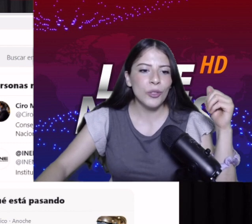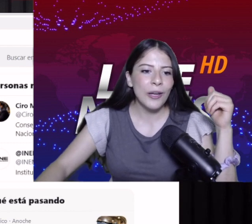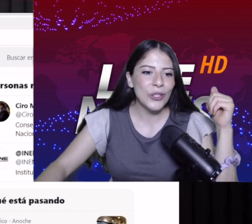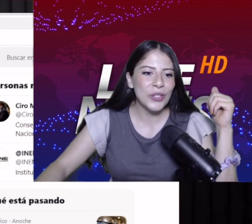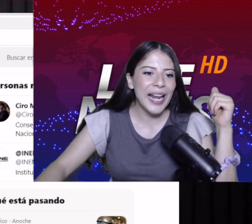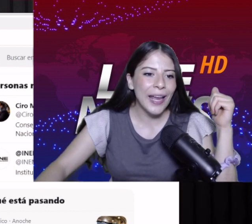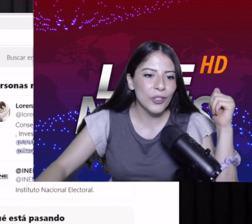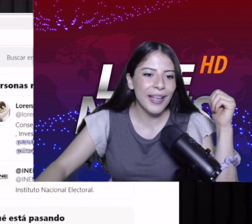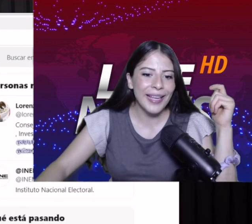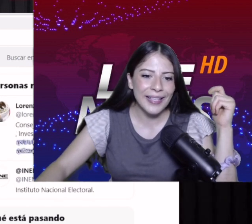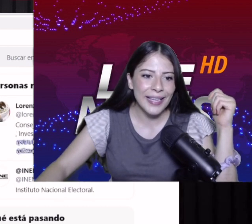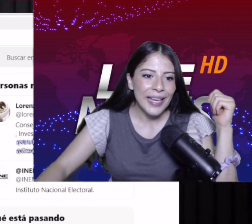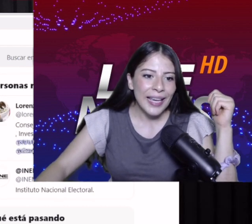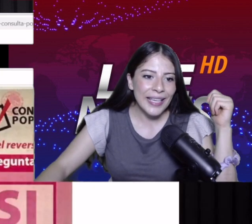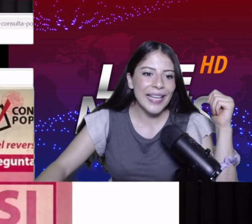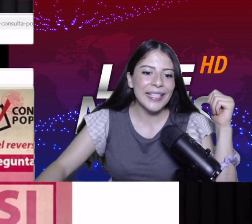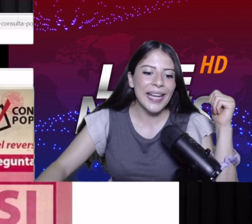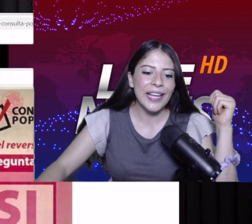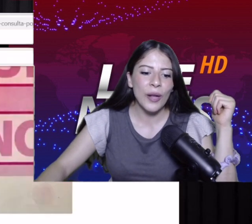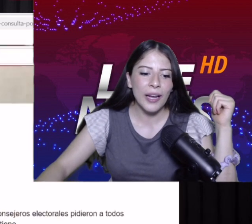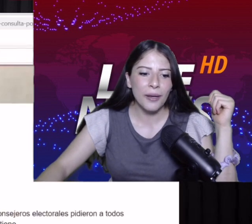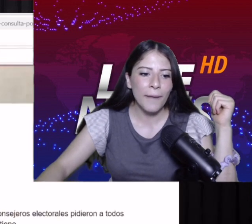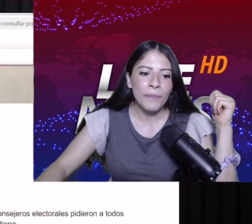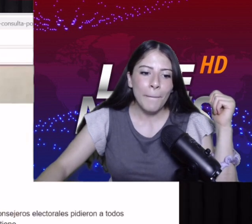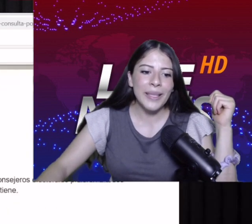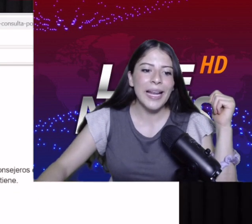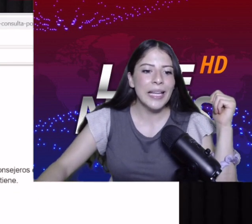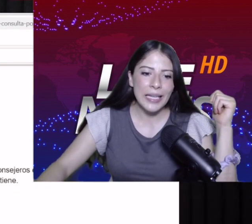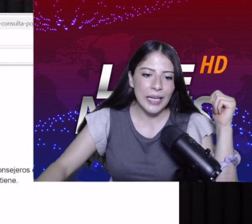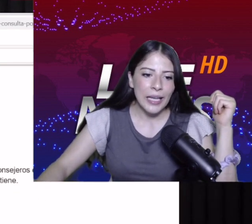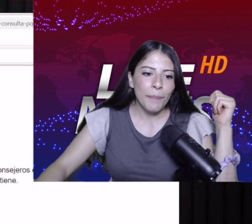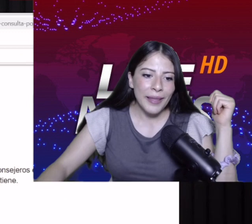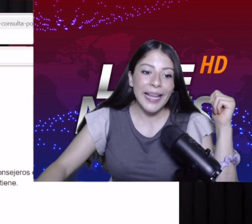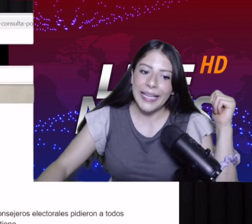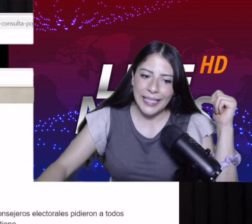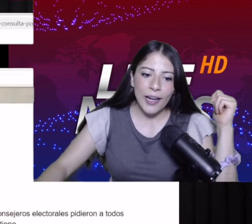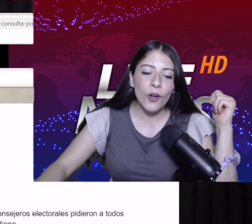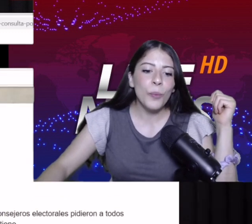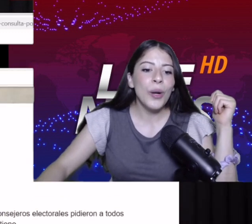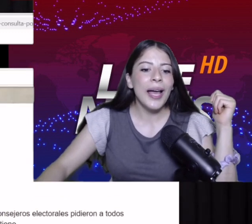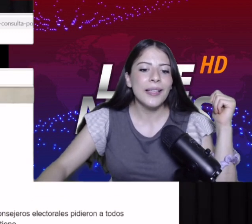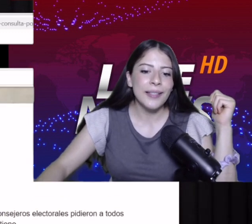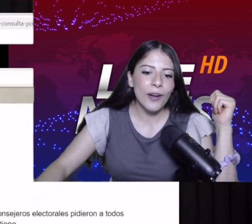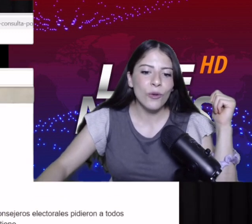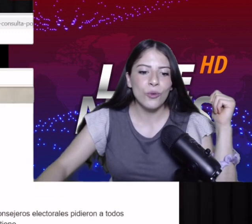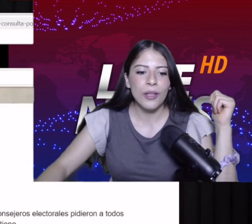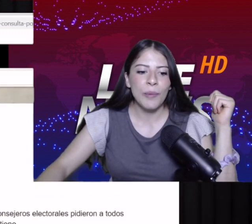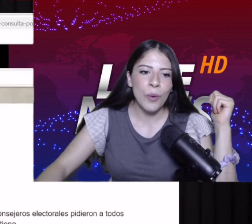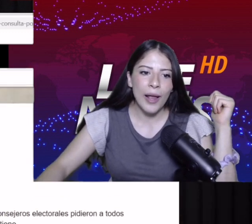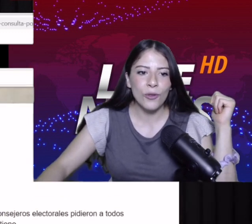porque están con esos salarios tan grandes y ya salen a llorar verdad piden al y me piden en ine no polarizar